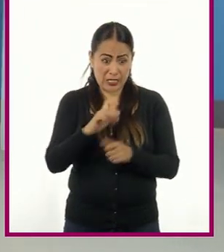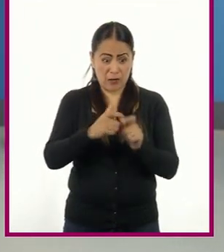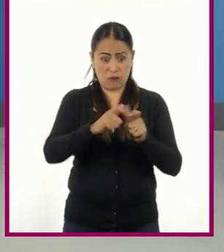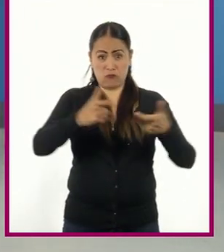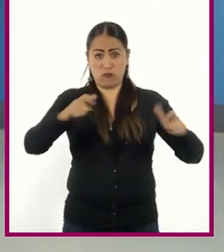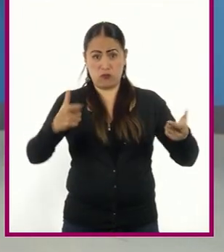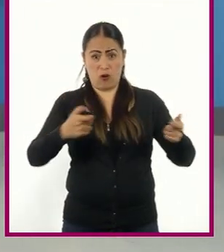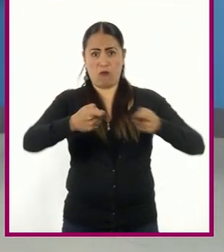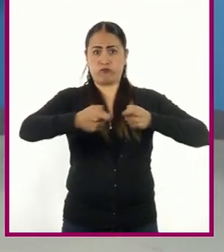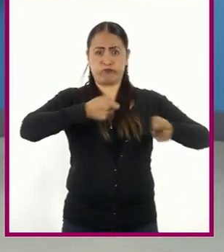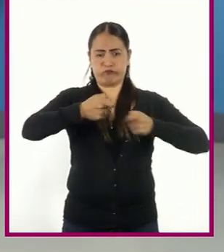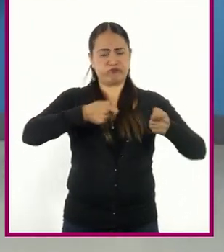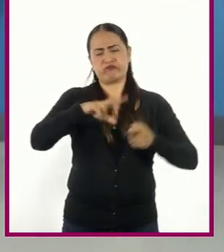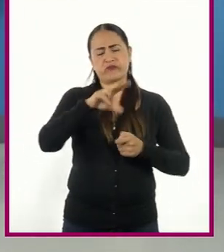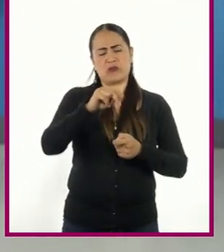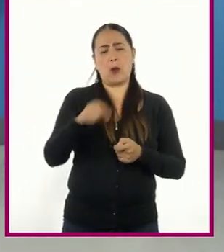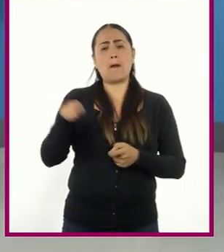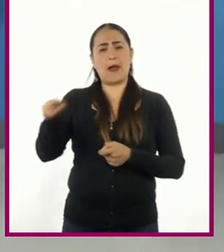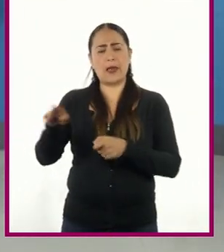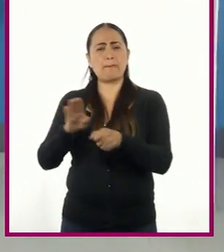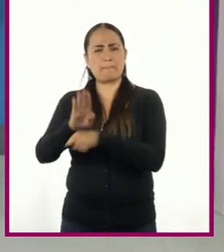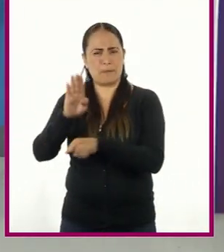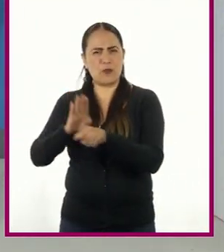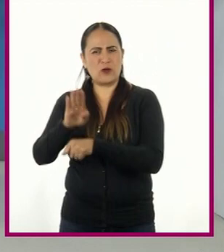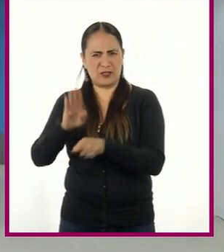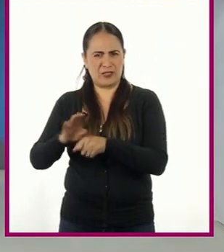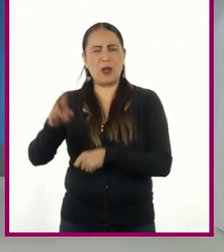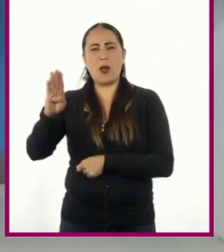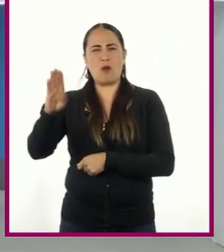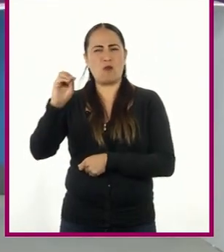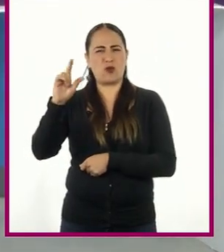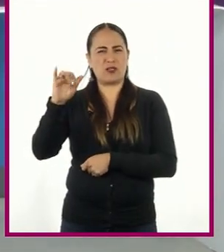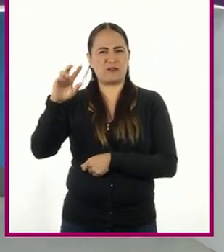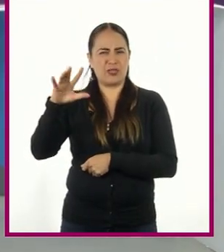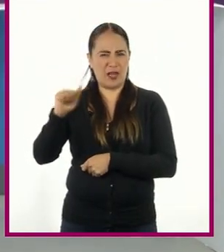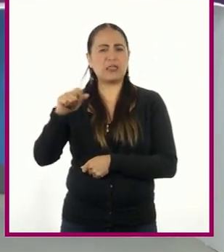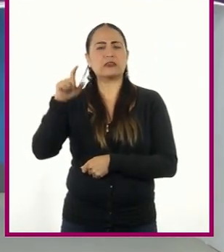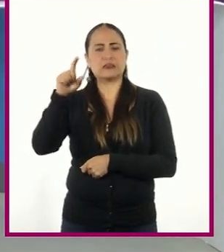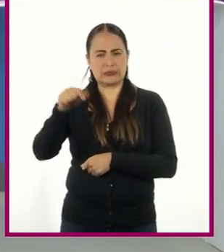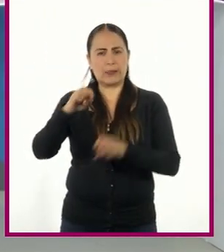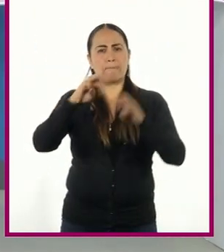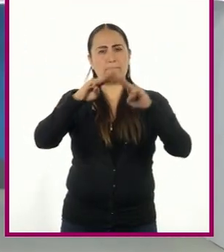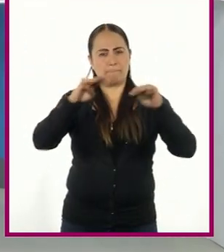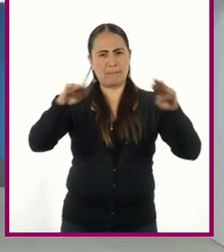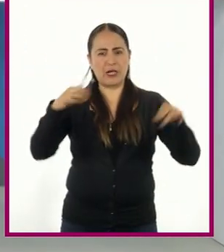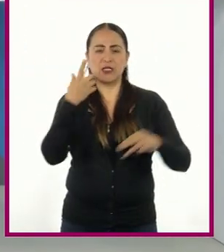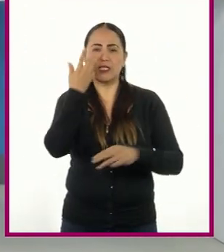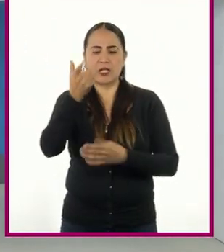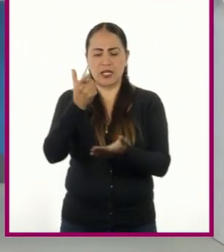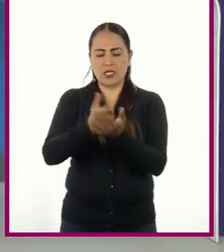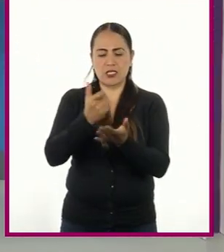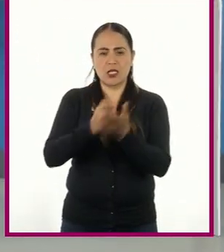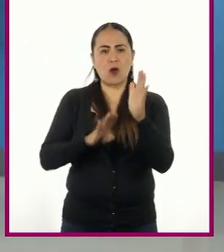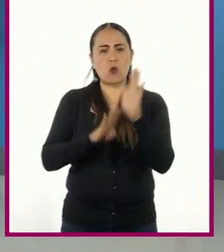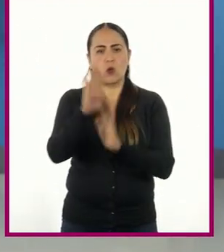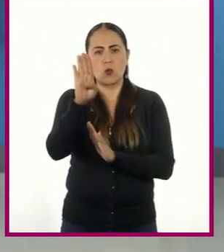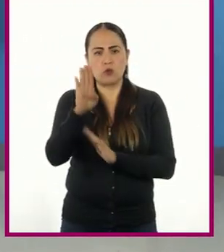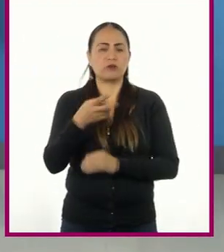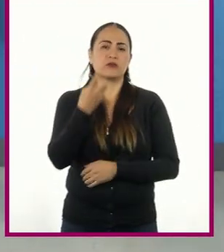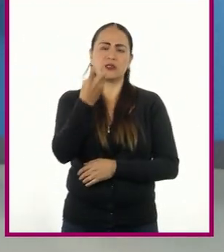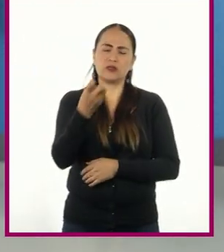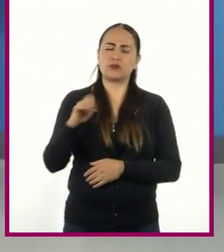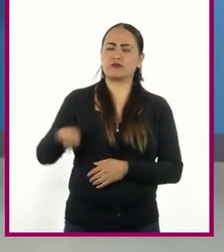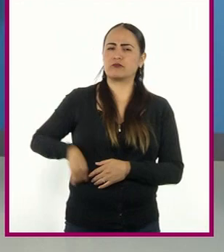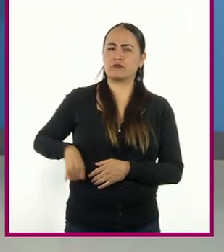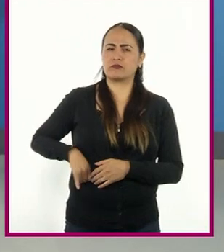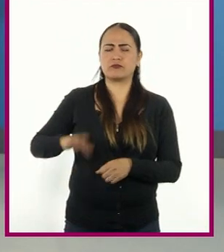islas. En el caso de Bolivia, la frontera marítima abre la posibilidad de impulsar el desarrollo de su economía nacional. Esto es interesante porque nos